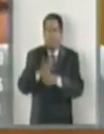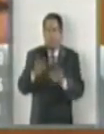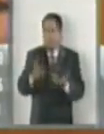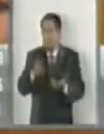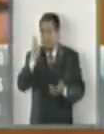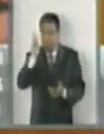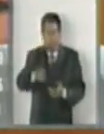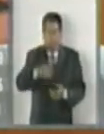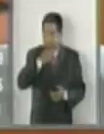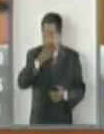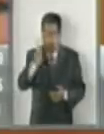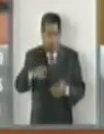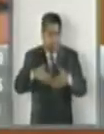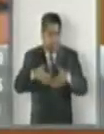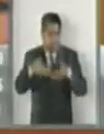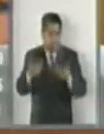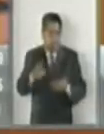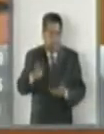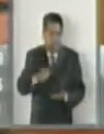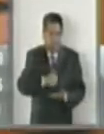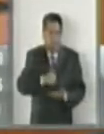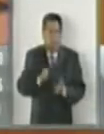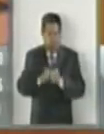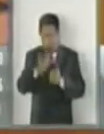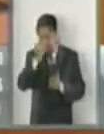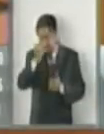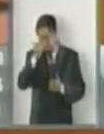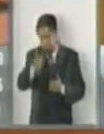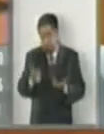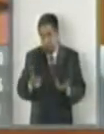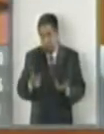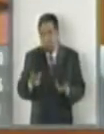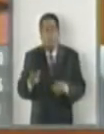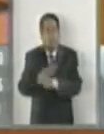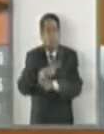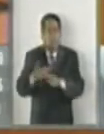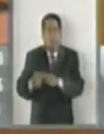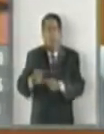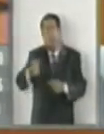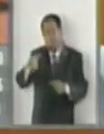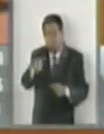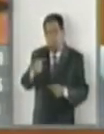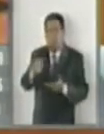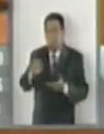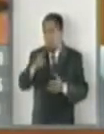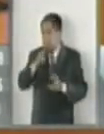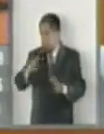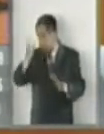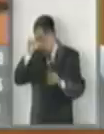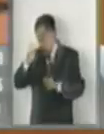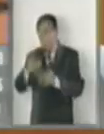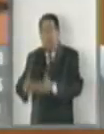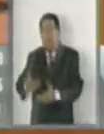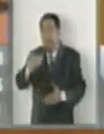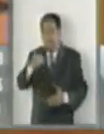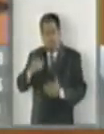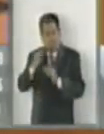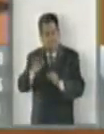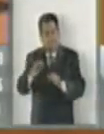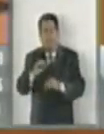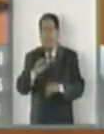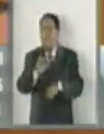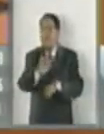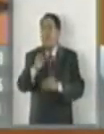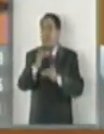manera enérgica, franca, que no hayamos podido llegar a un acuerdo antes del plazo que nosotros